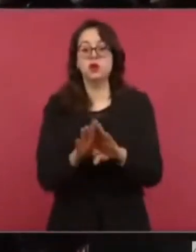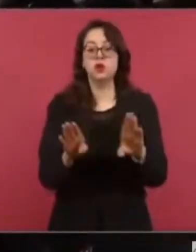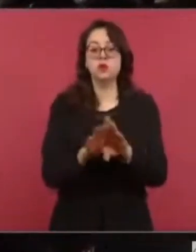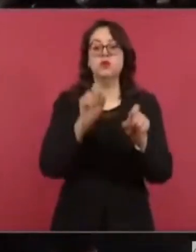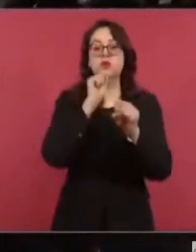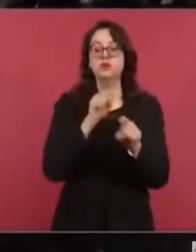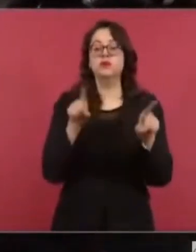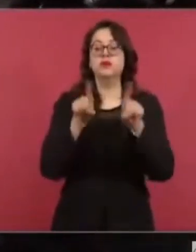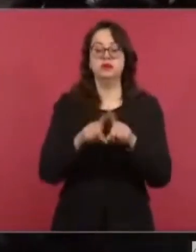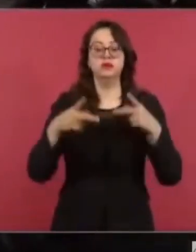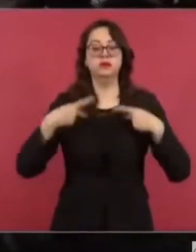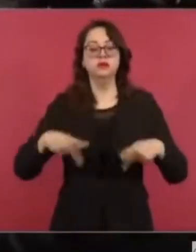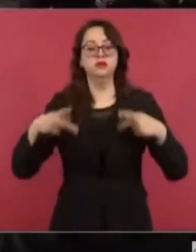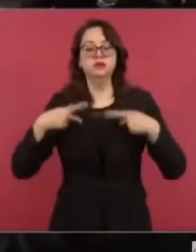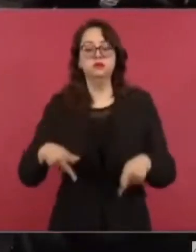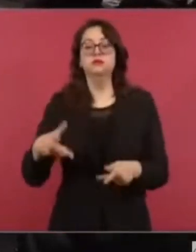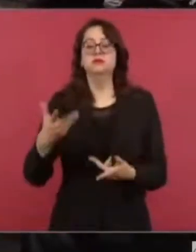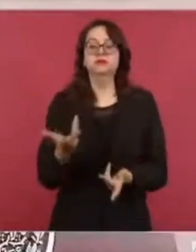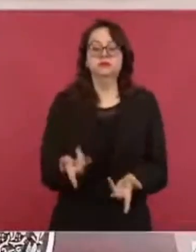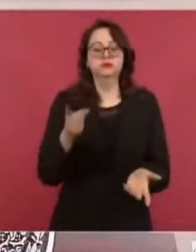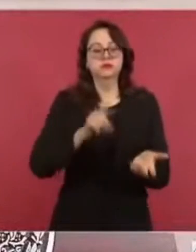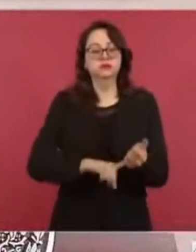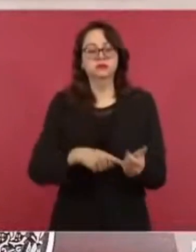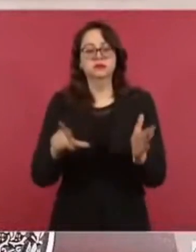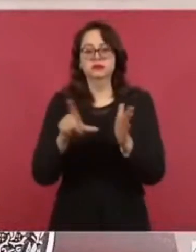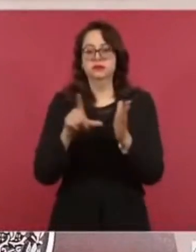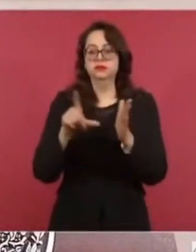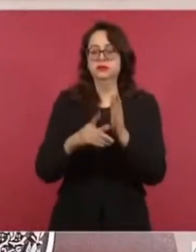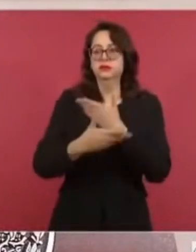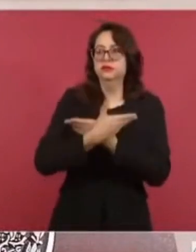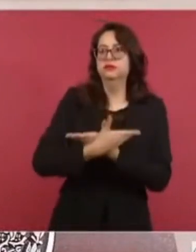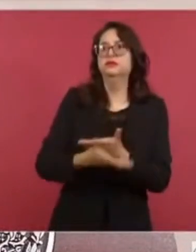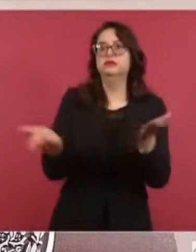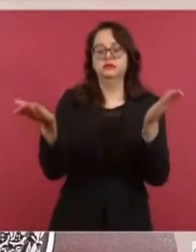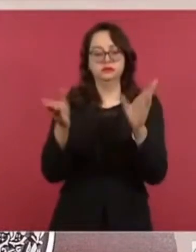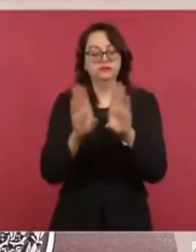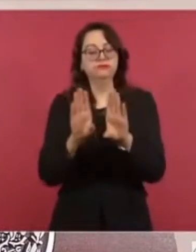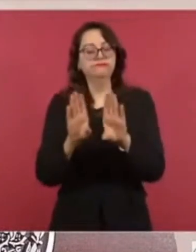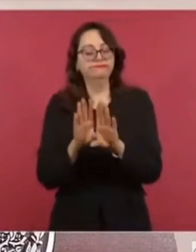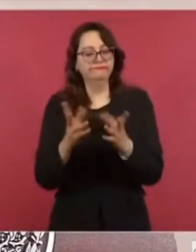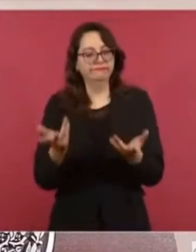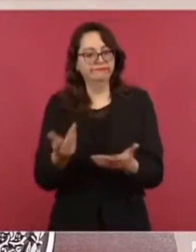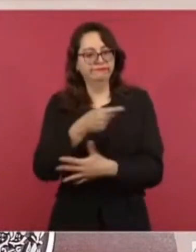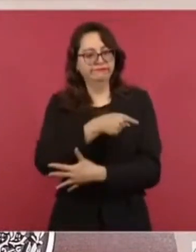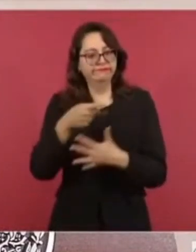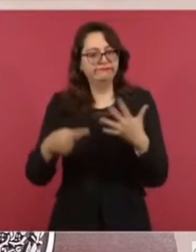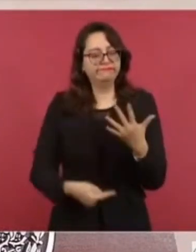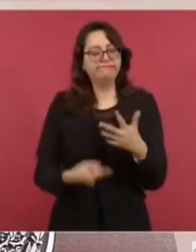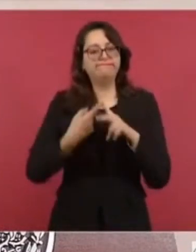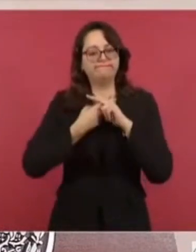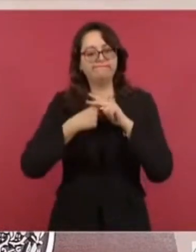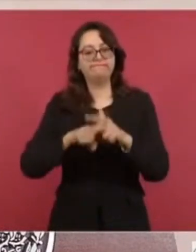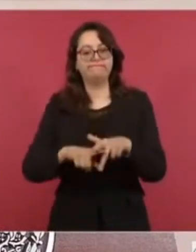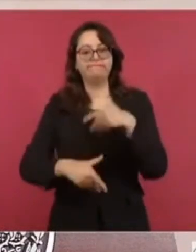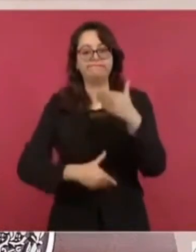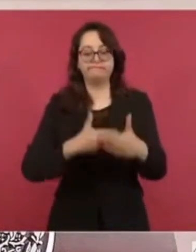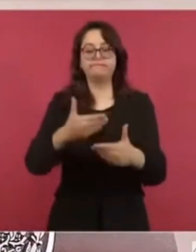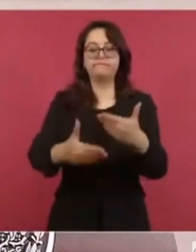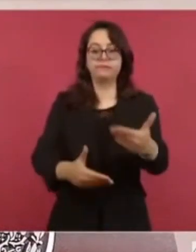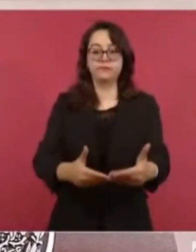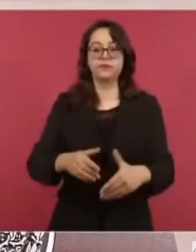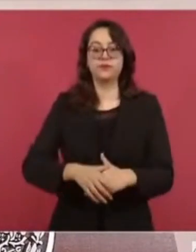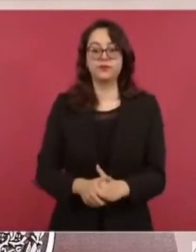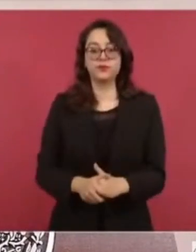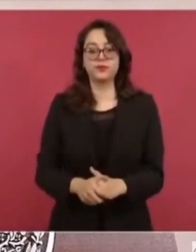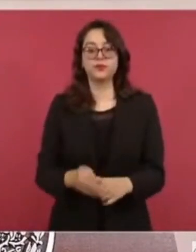los beneficiarios del IMSS Bienestar. Con esto podemos empezar. Como les decía, el